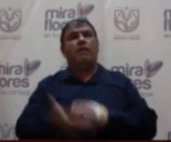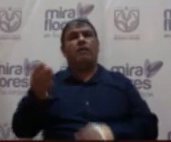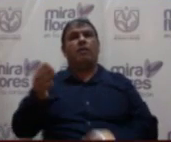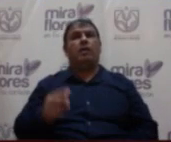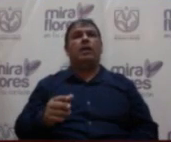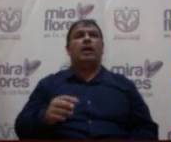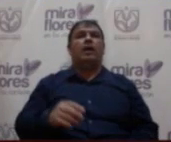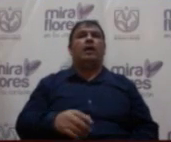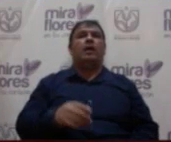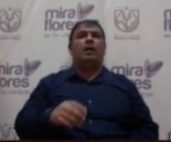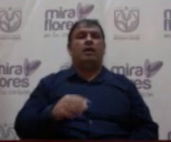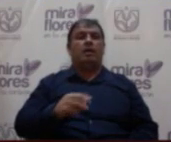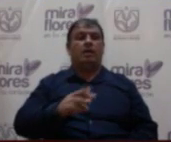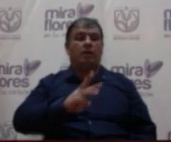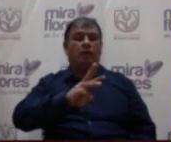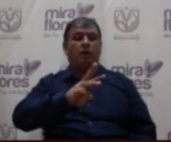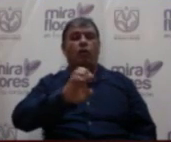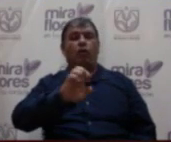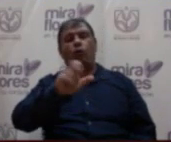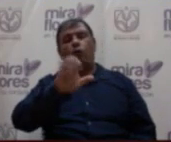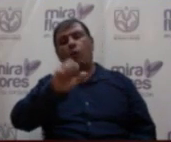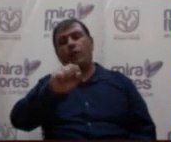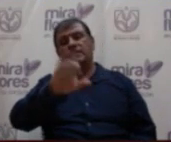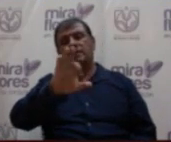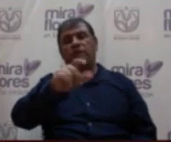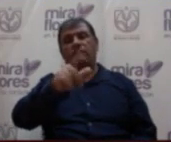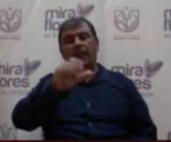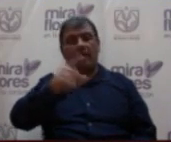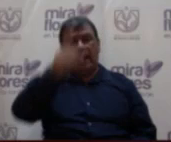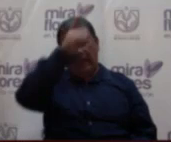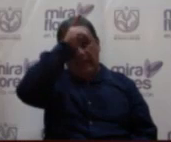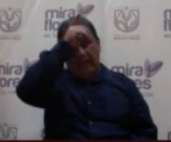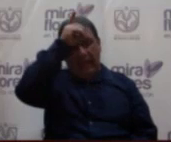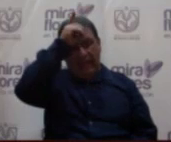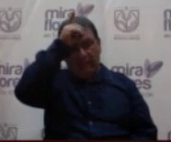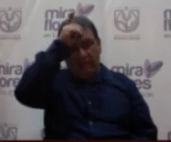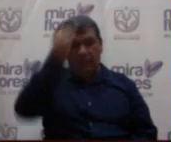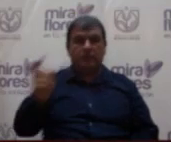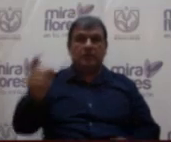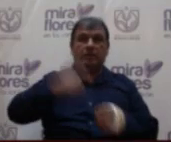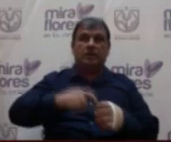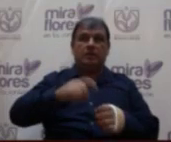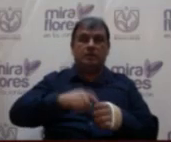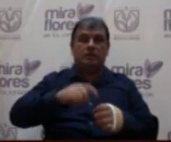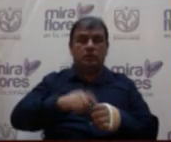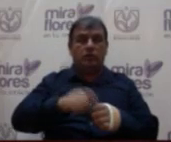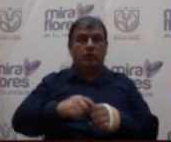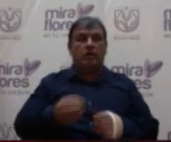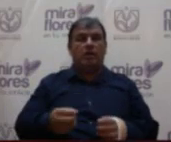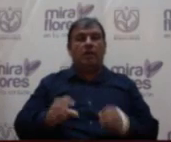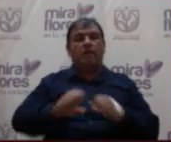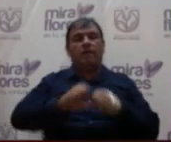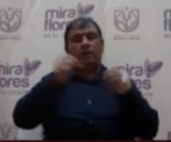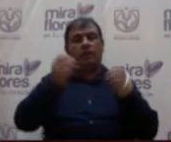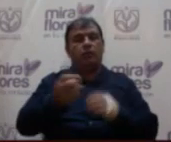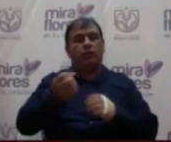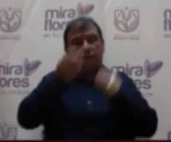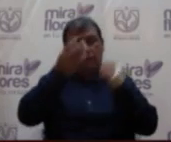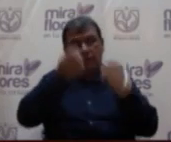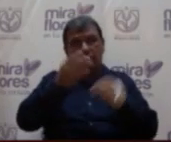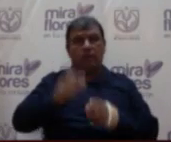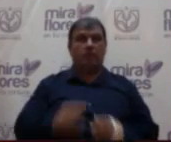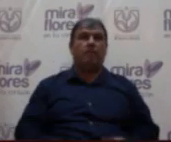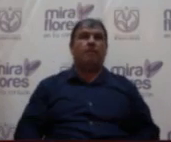del Norte, Westfalia, y a la ciudad de Berlín, Alemania, para su participación en el evento informativo